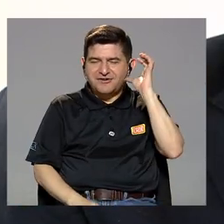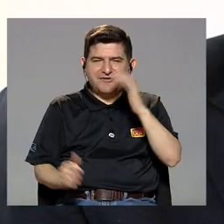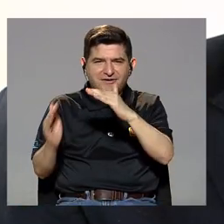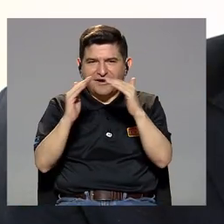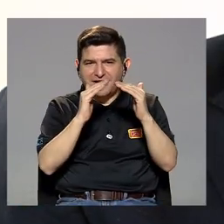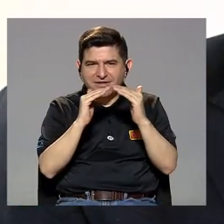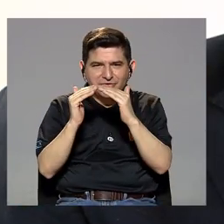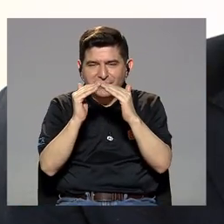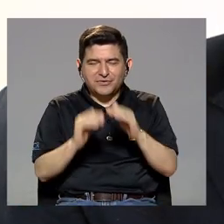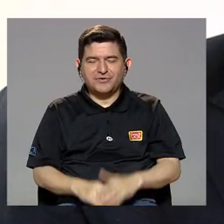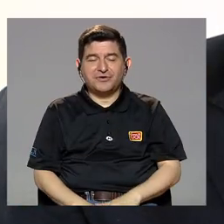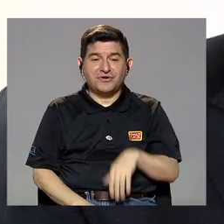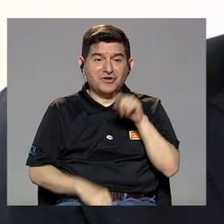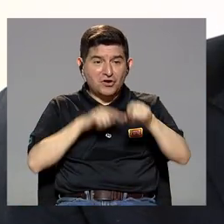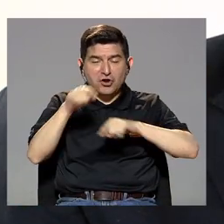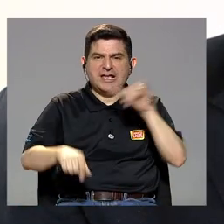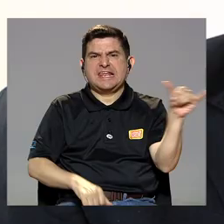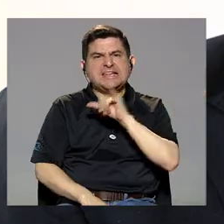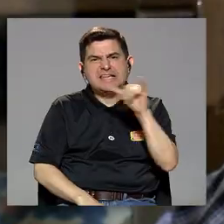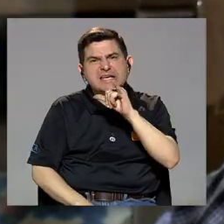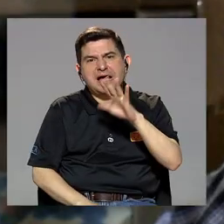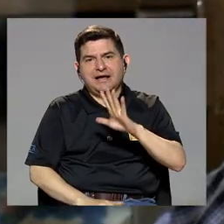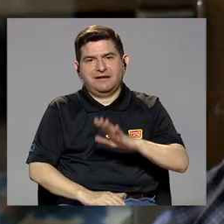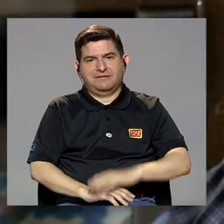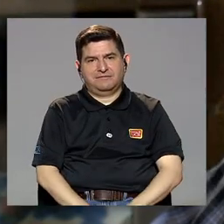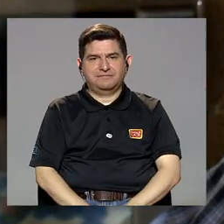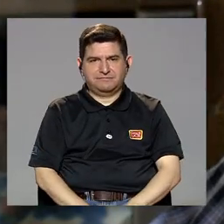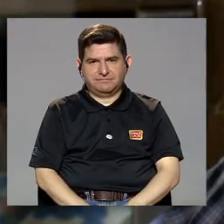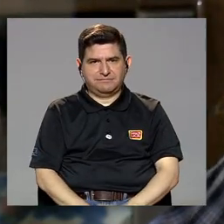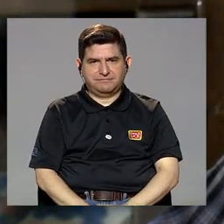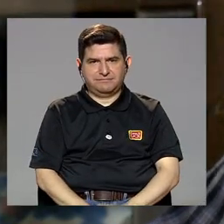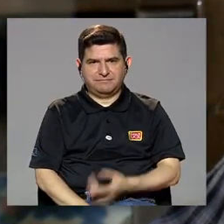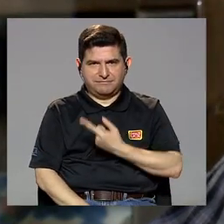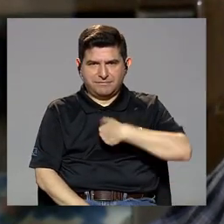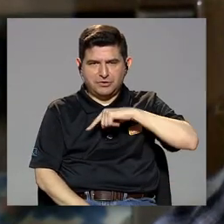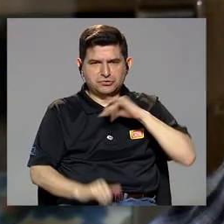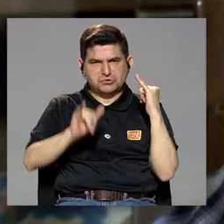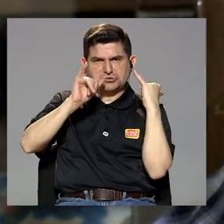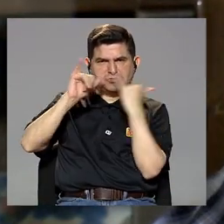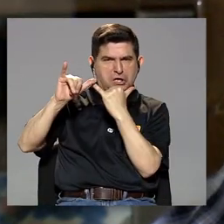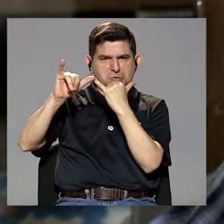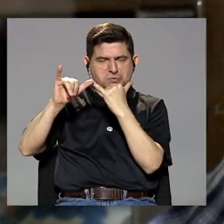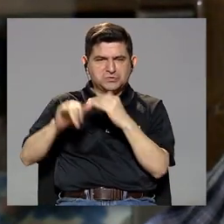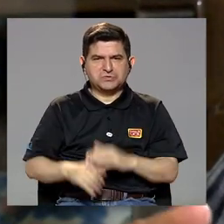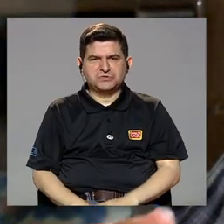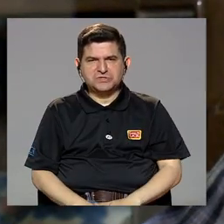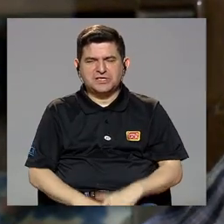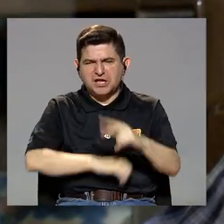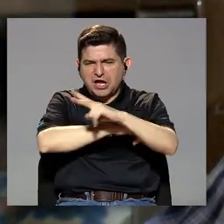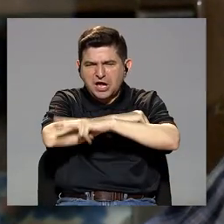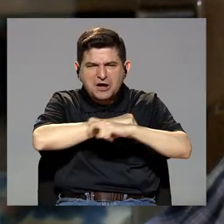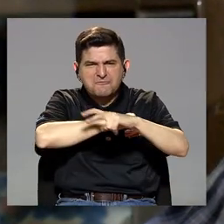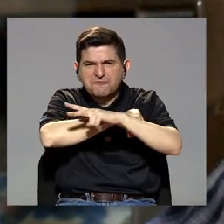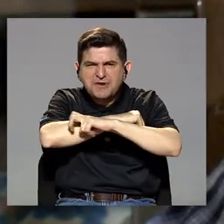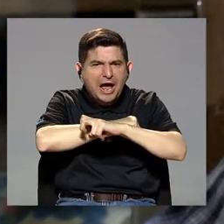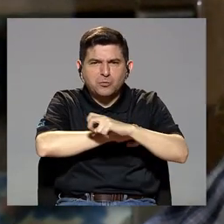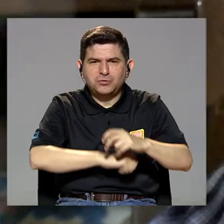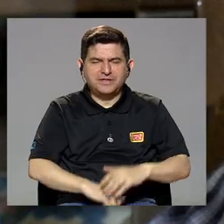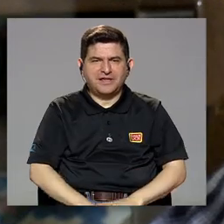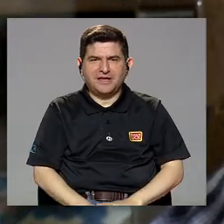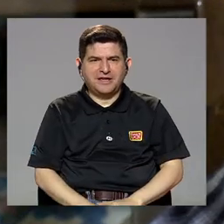eran desde esa perspectiva y entonces nosotros denunciamos los fraudes nosotros denunciamos